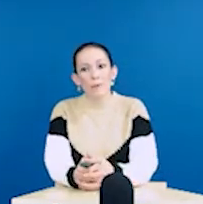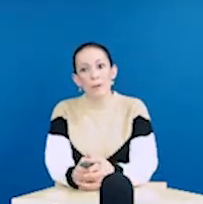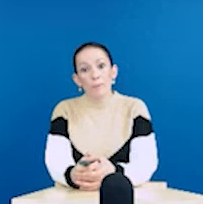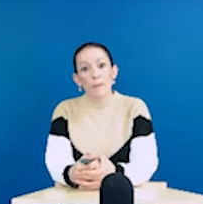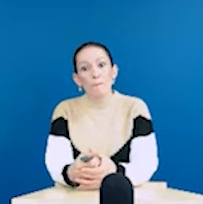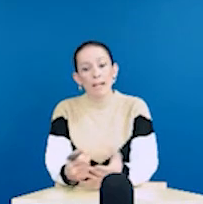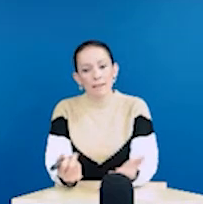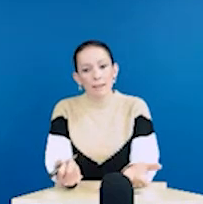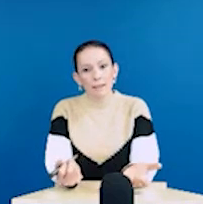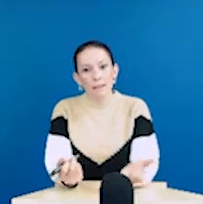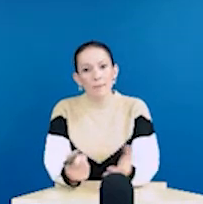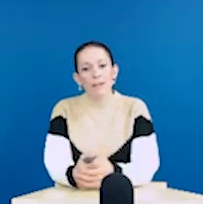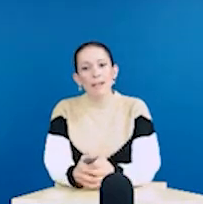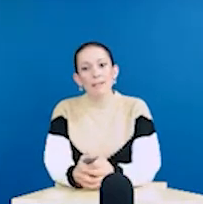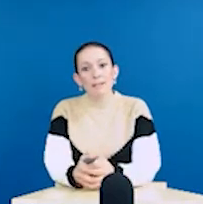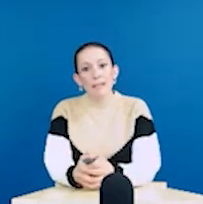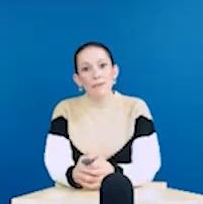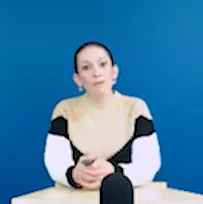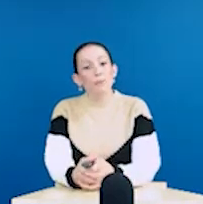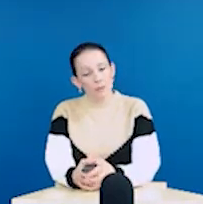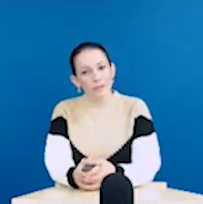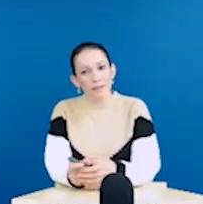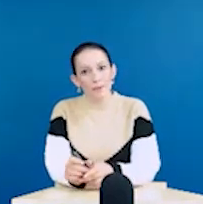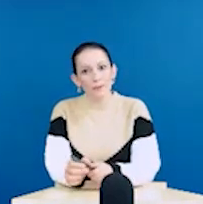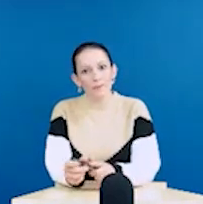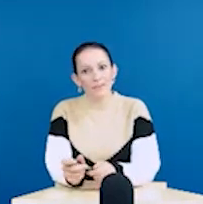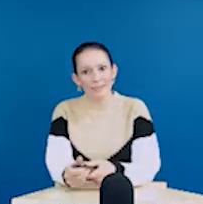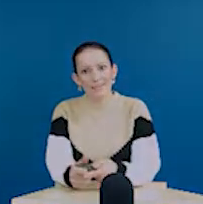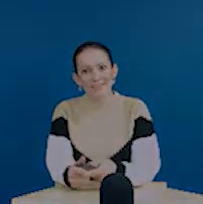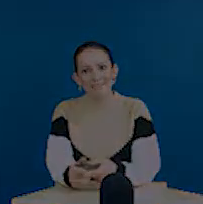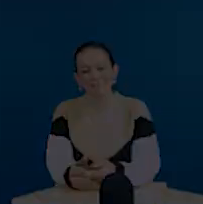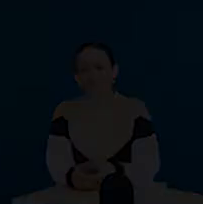de hoy lo pongamos en práctica, porque gracias a eso somos distintos. Gracias.